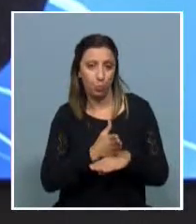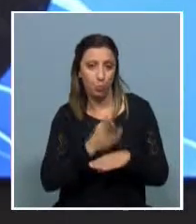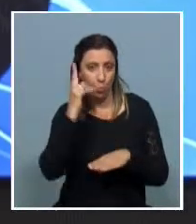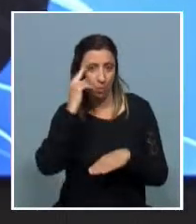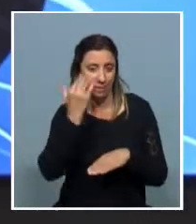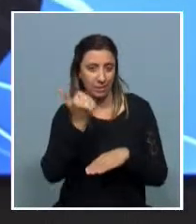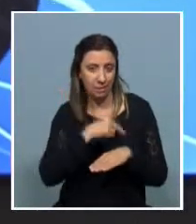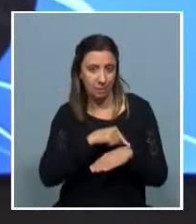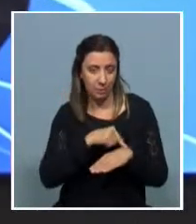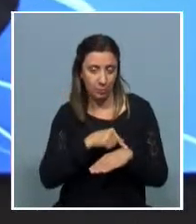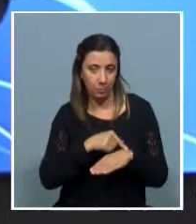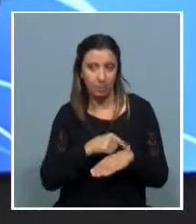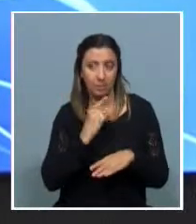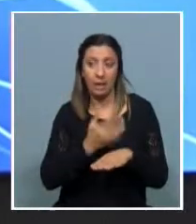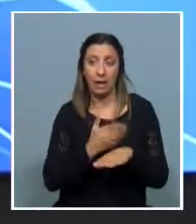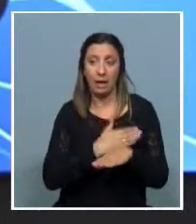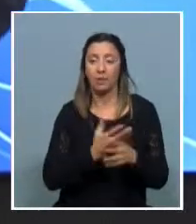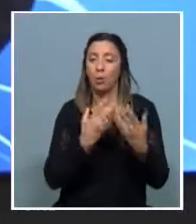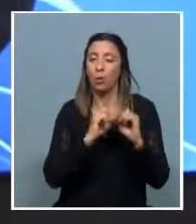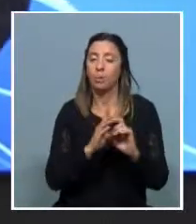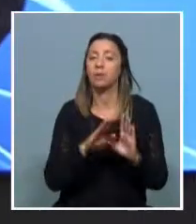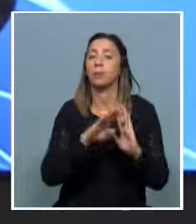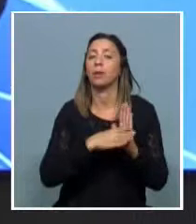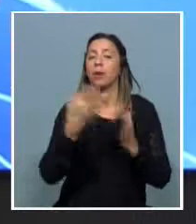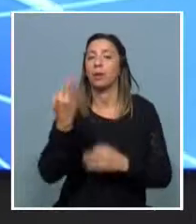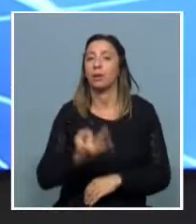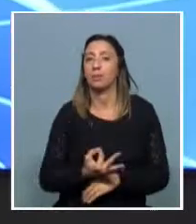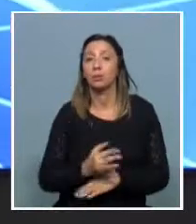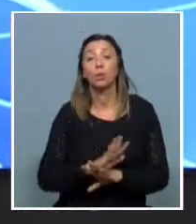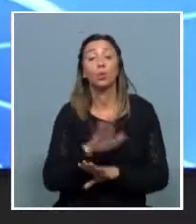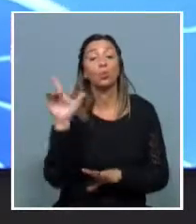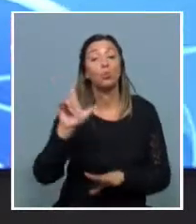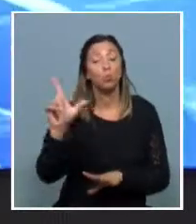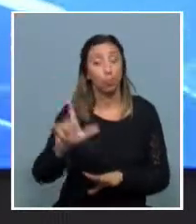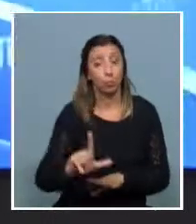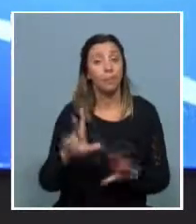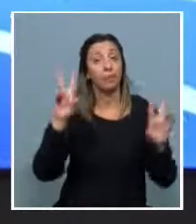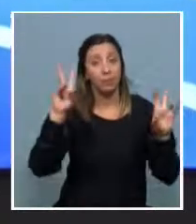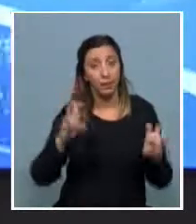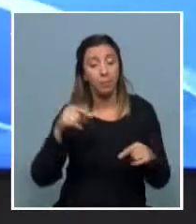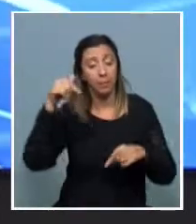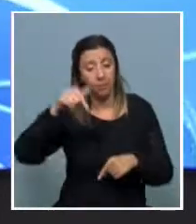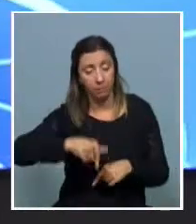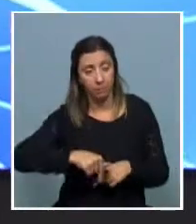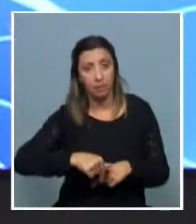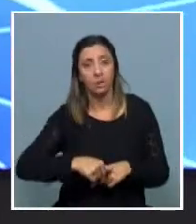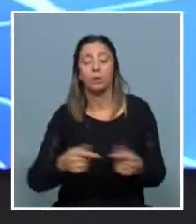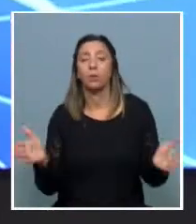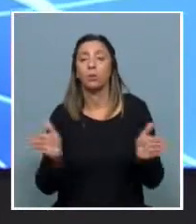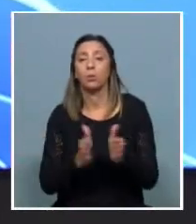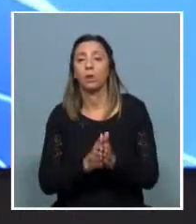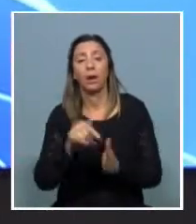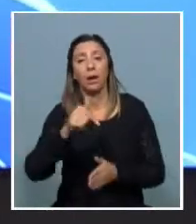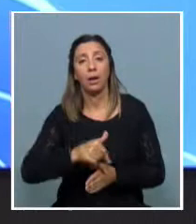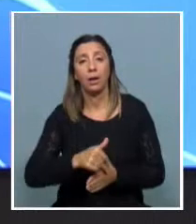21. Como les decía cuando estábamos arrancando este programa especial, como todos los lunes vamos a tener un tema de actualidad. Y hoy nos acompaña